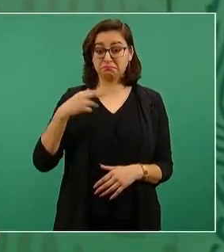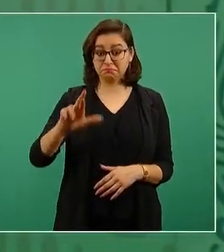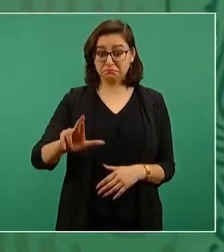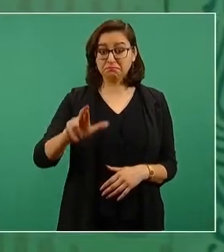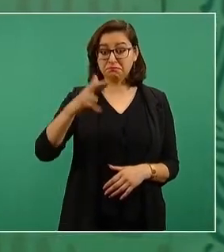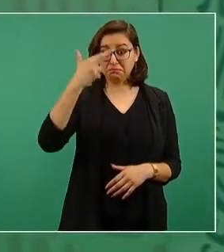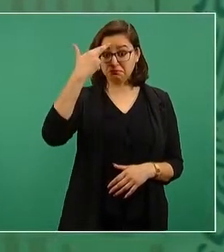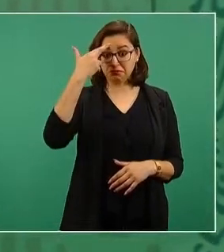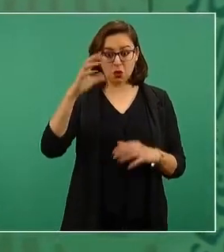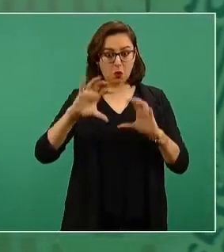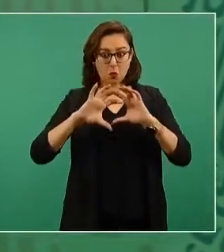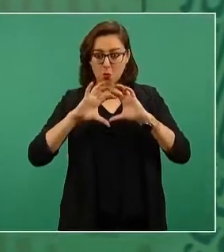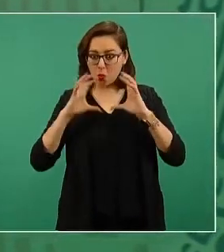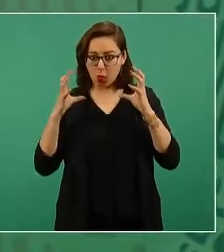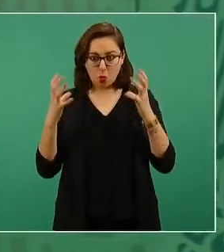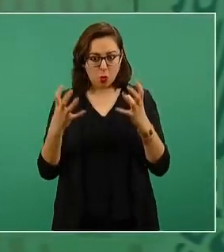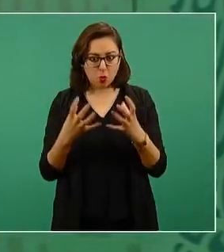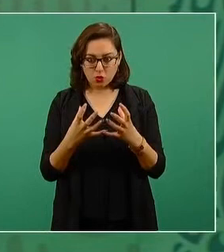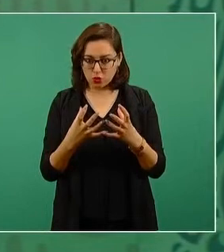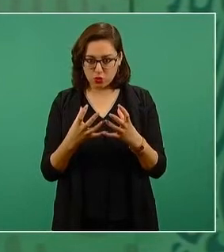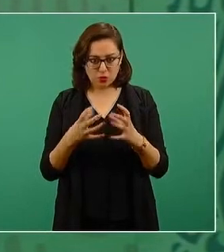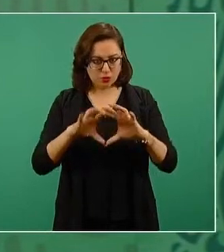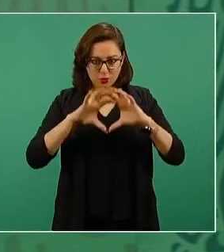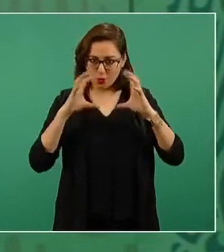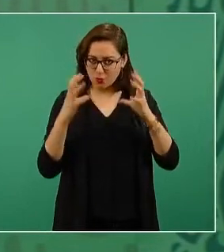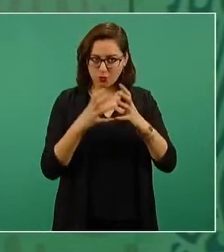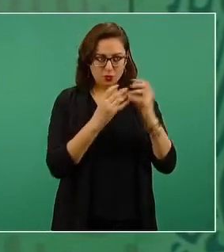en el mundo y en México,